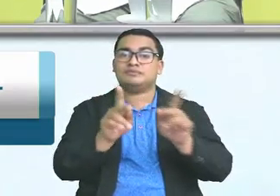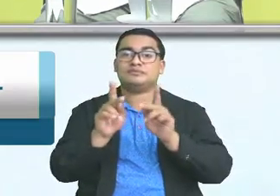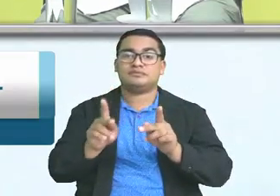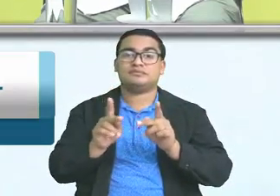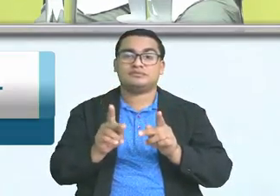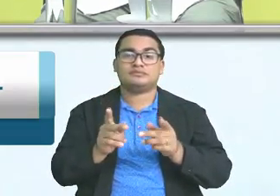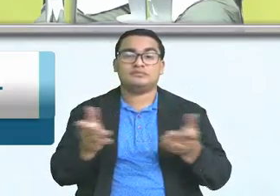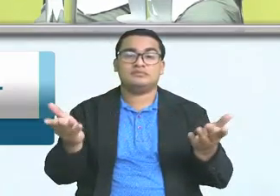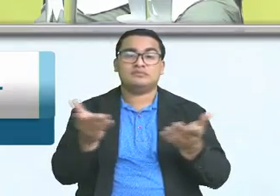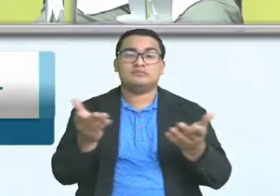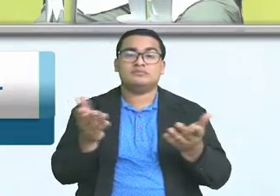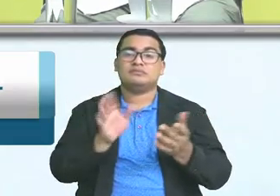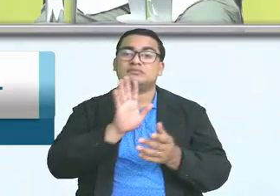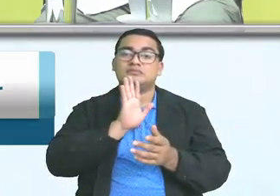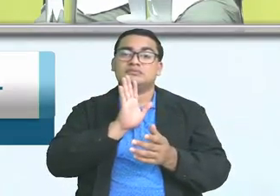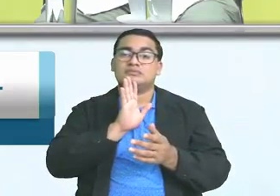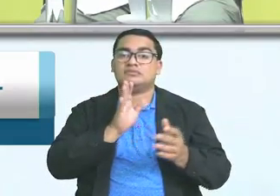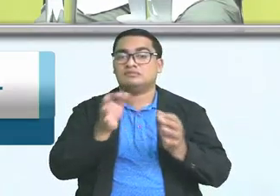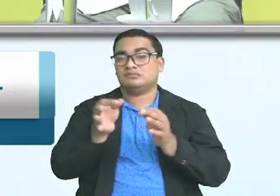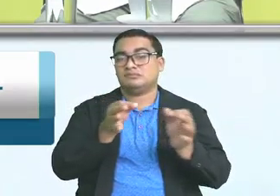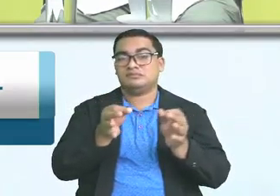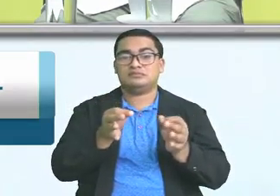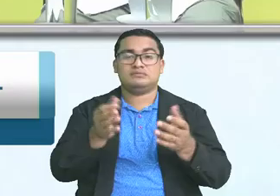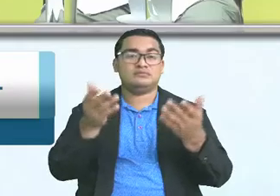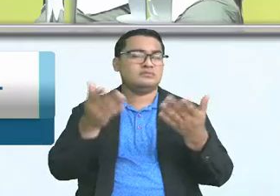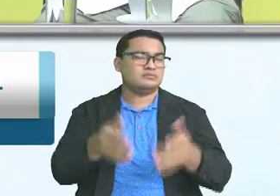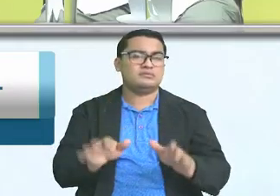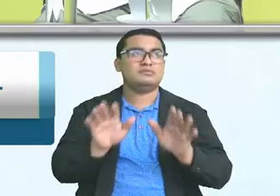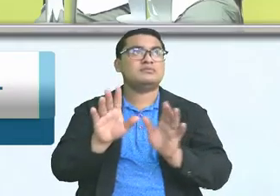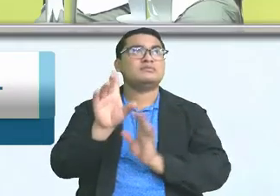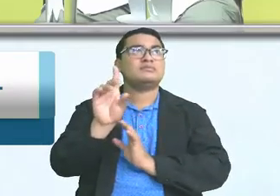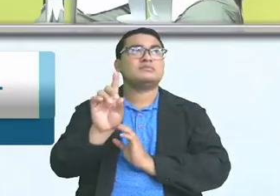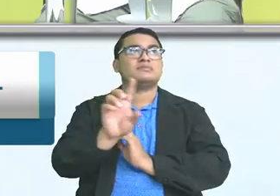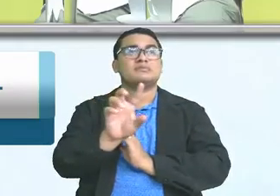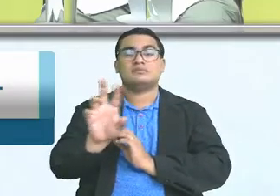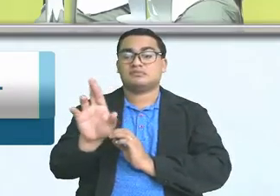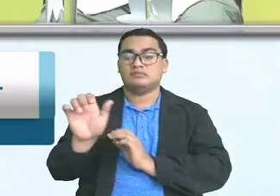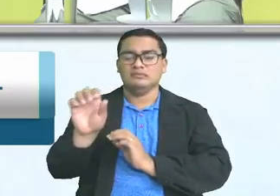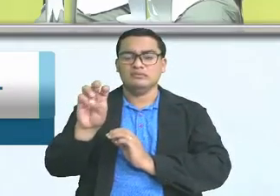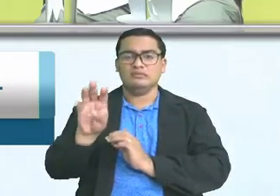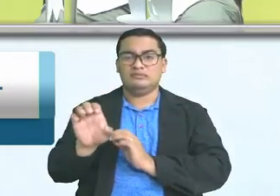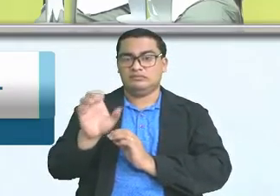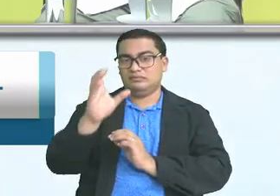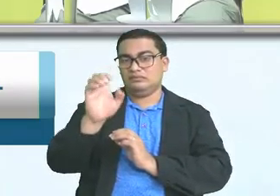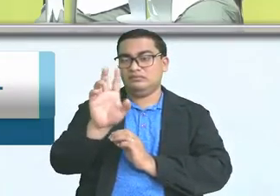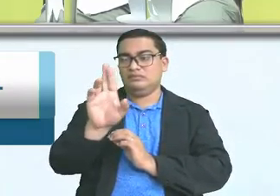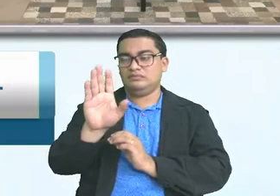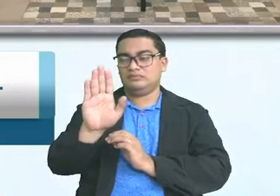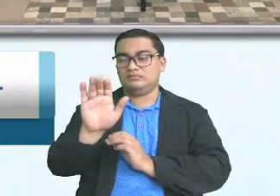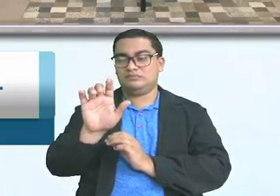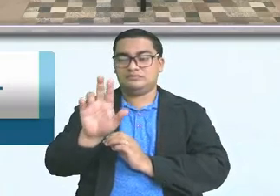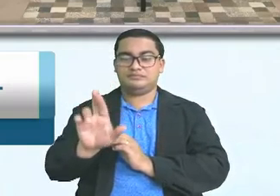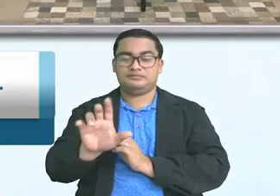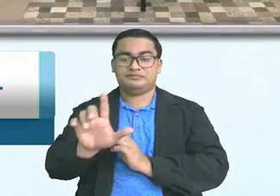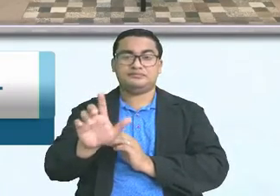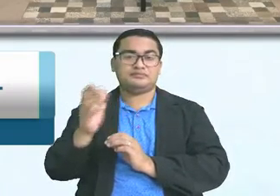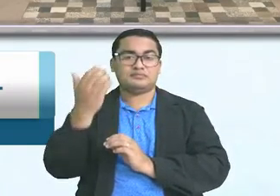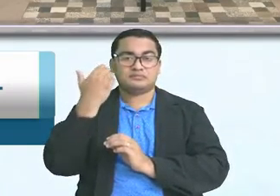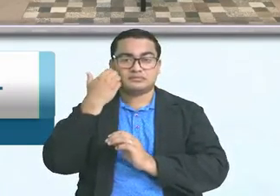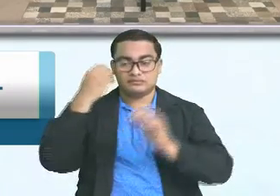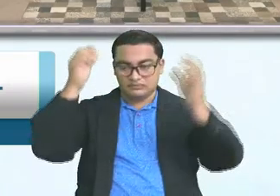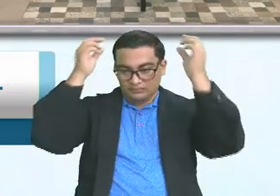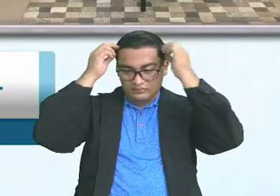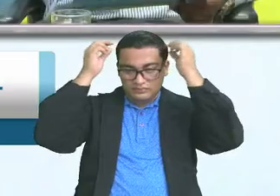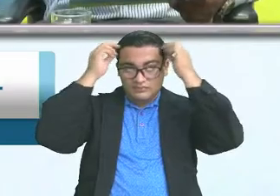de comúnmente escuchamos, le dio un derrame cerebral, lo que decía usted que ahora es enfermedad cerebrovascular, el término más